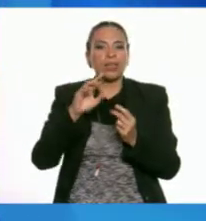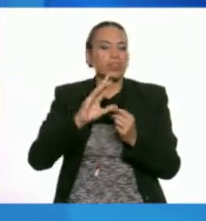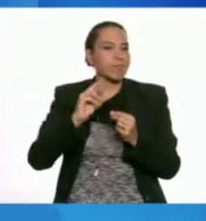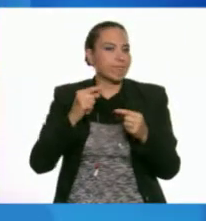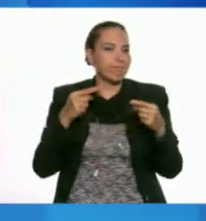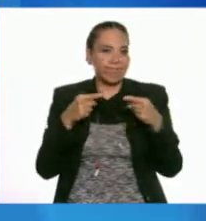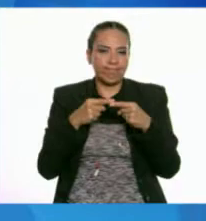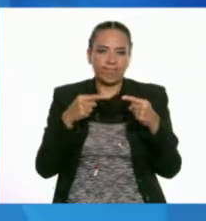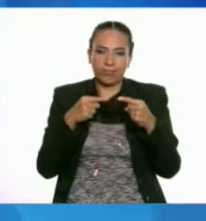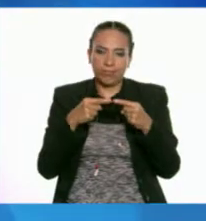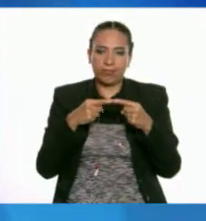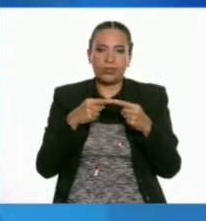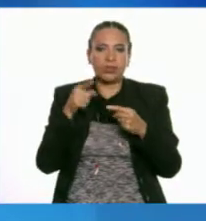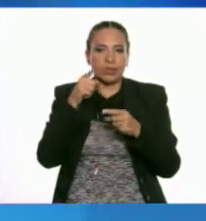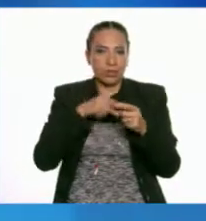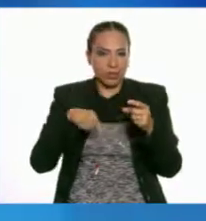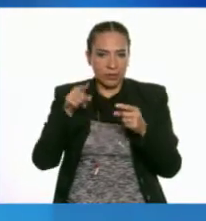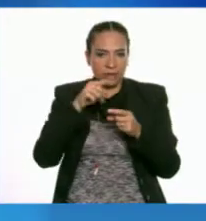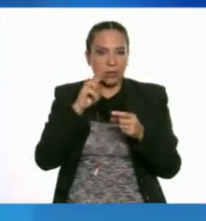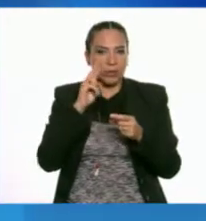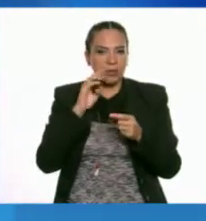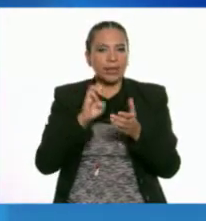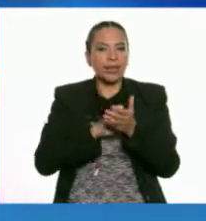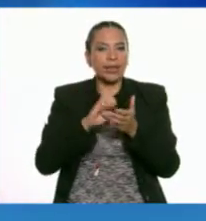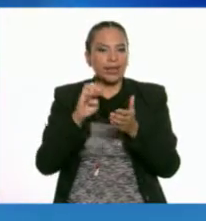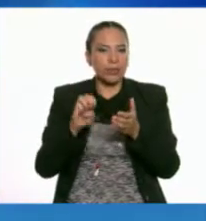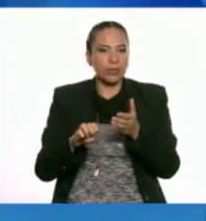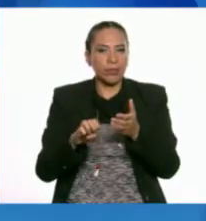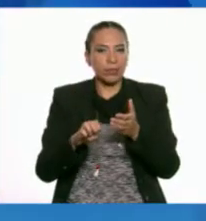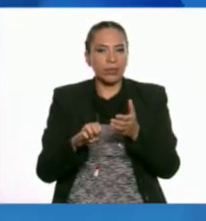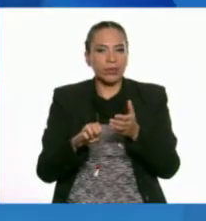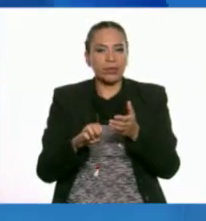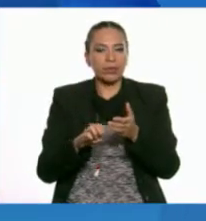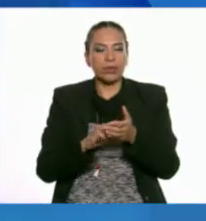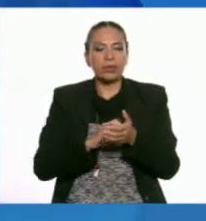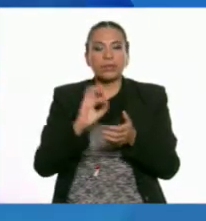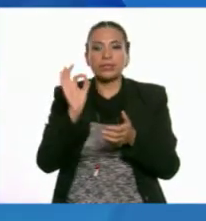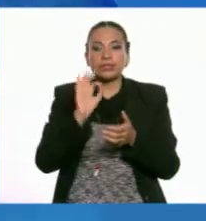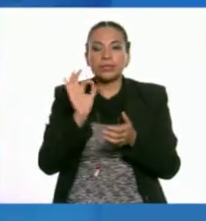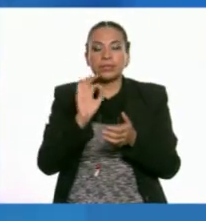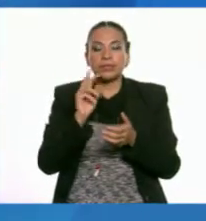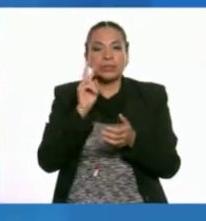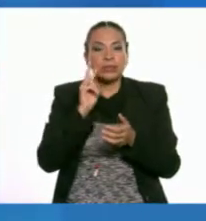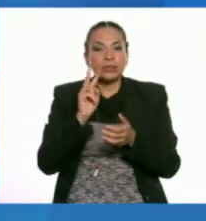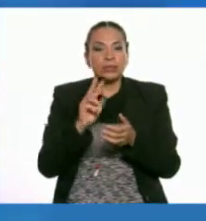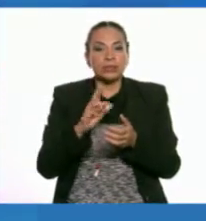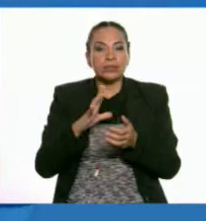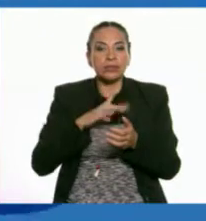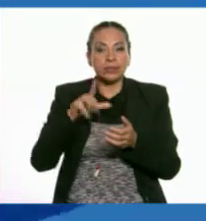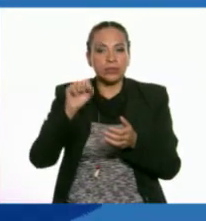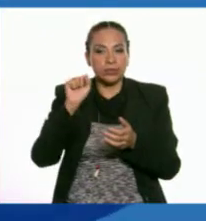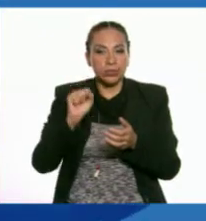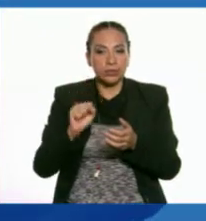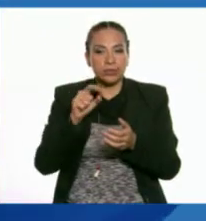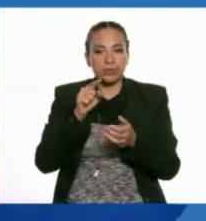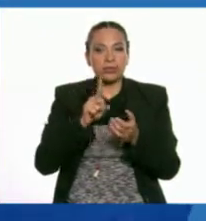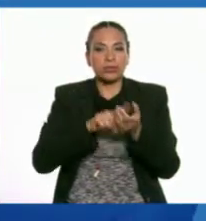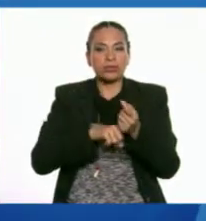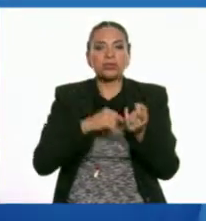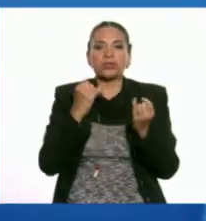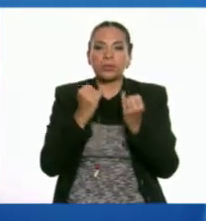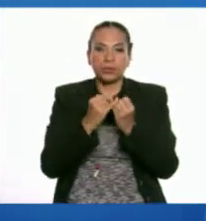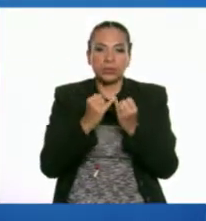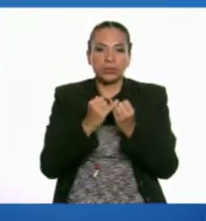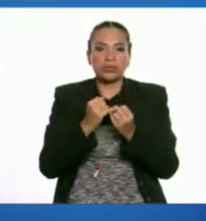rechacen y que gire. Por ejemplo, si aquí es sur, aquí adentro